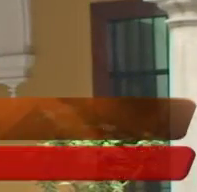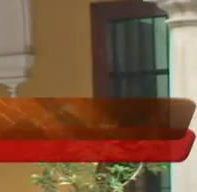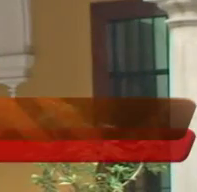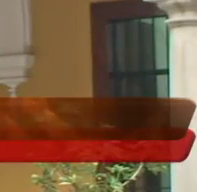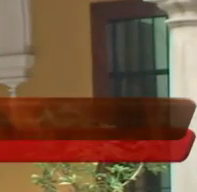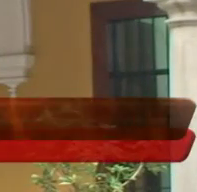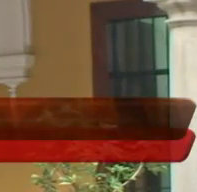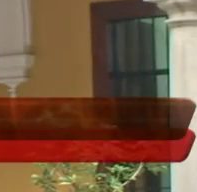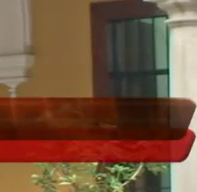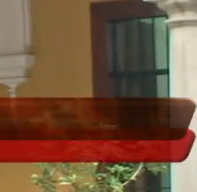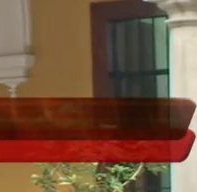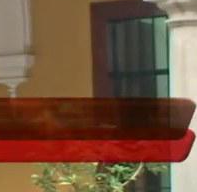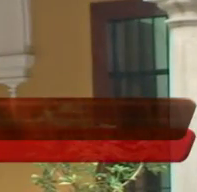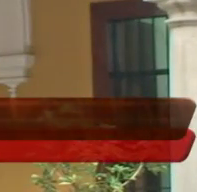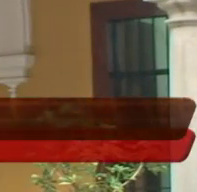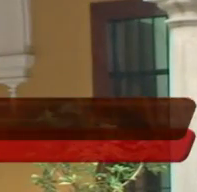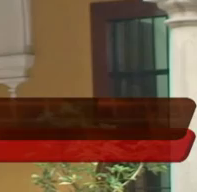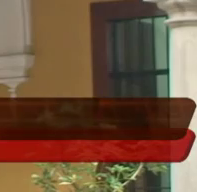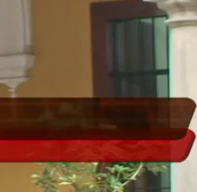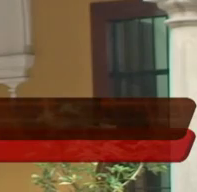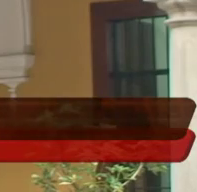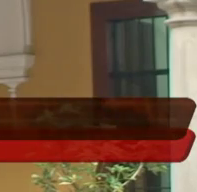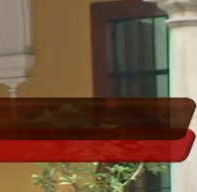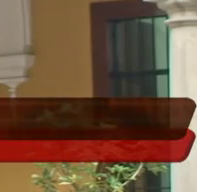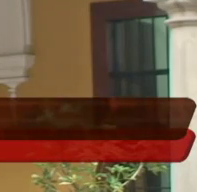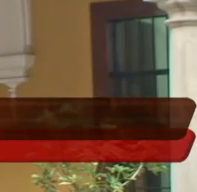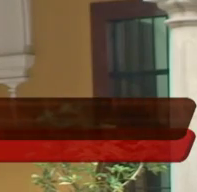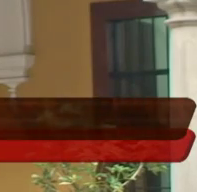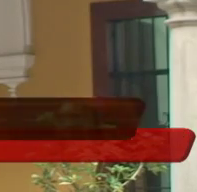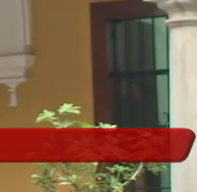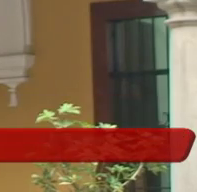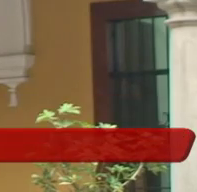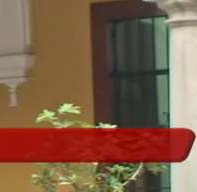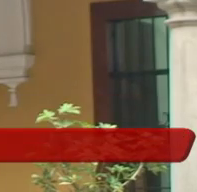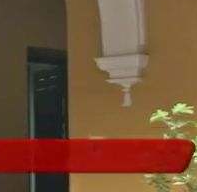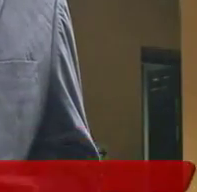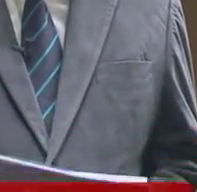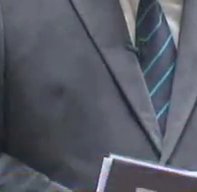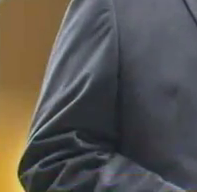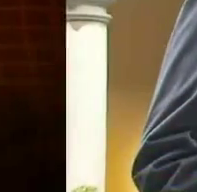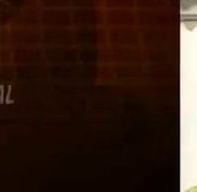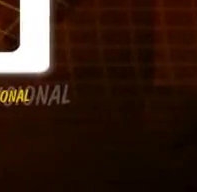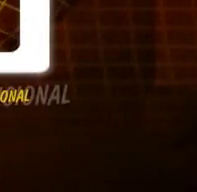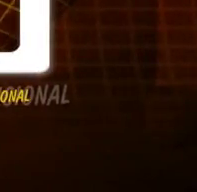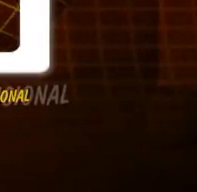Sobre el tema opinó Eduardo Rodríguez, representante de la OIT en el Perú.